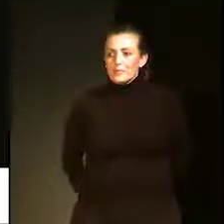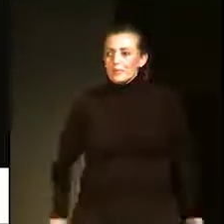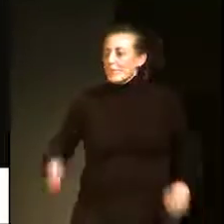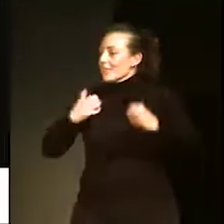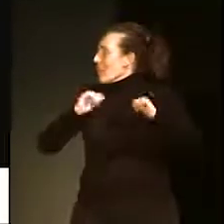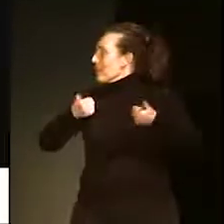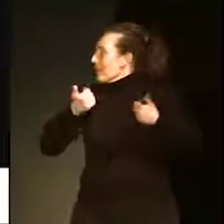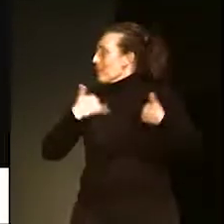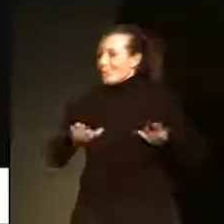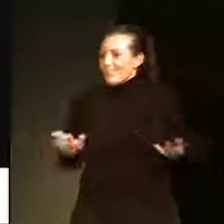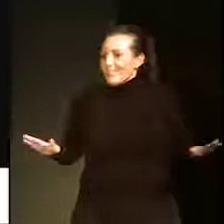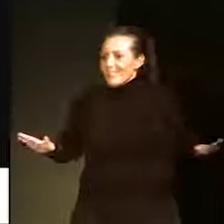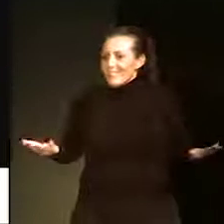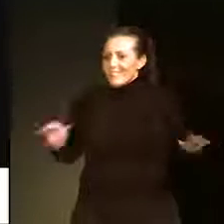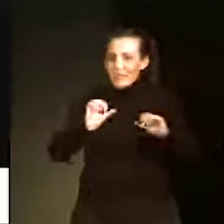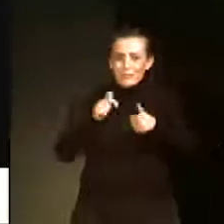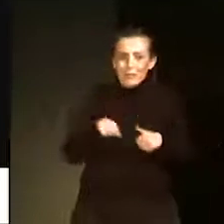Empezamos, ¿no?